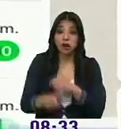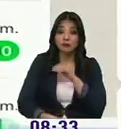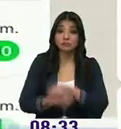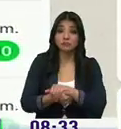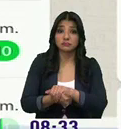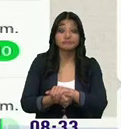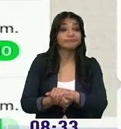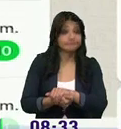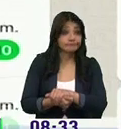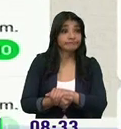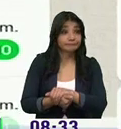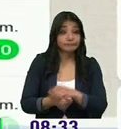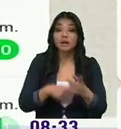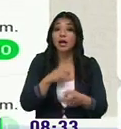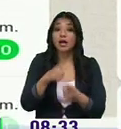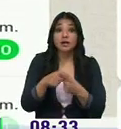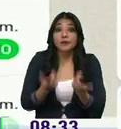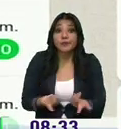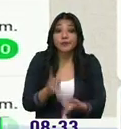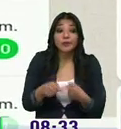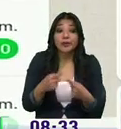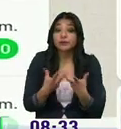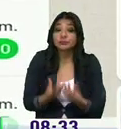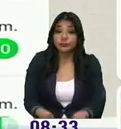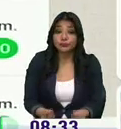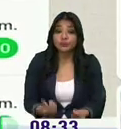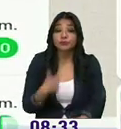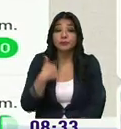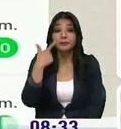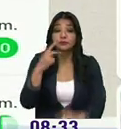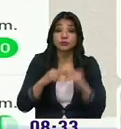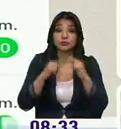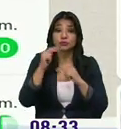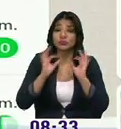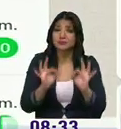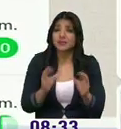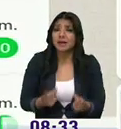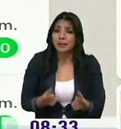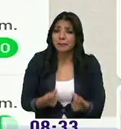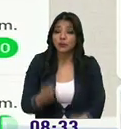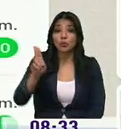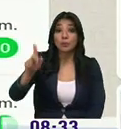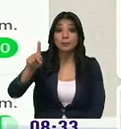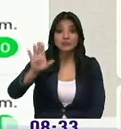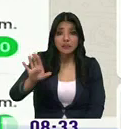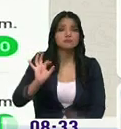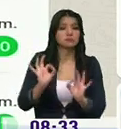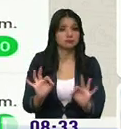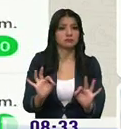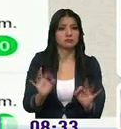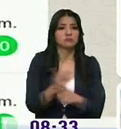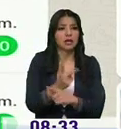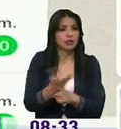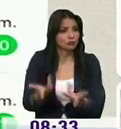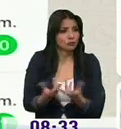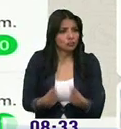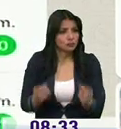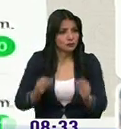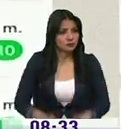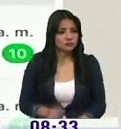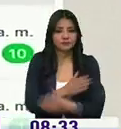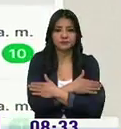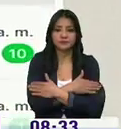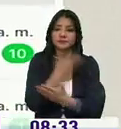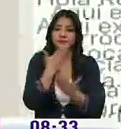choros. ¿Hasta cuándo seguirá esto? Creo yo que construyendo lo antes mencionado, la UPC, no habría tanta delincuencia. Un abrazo y gracias por la